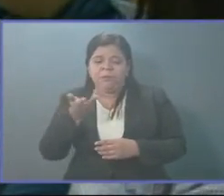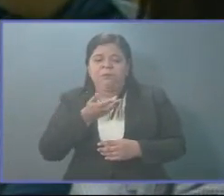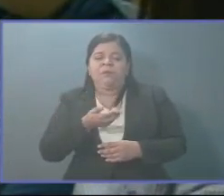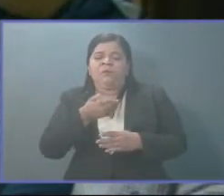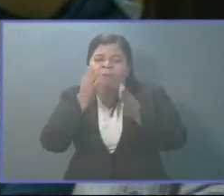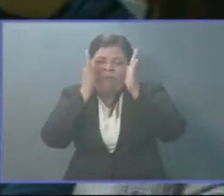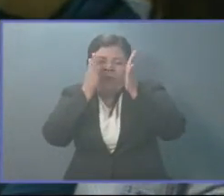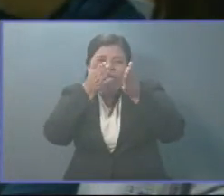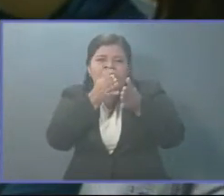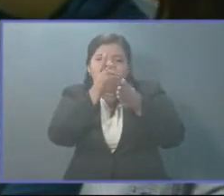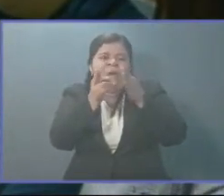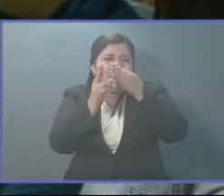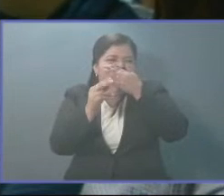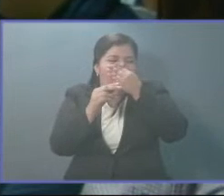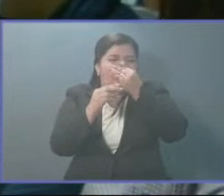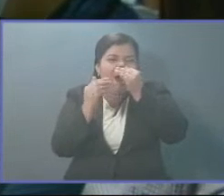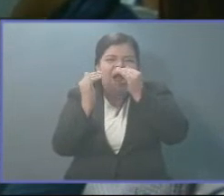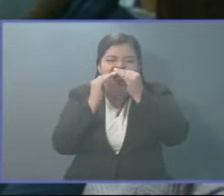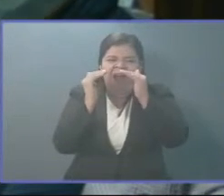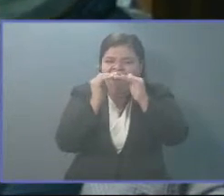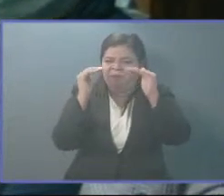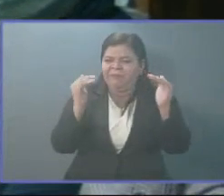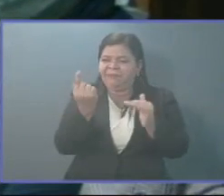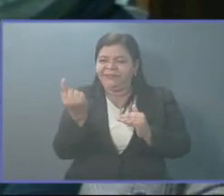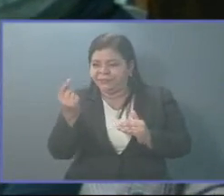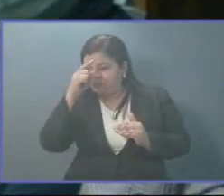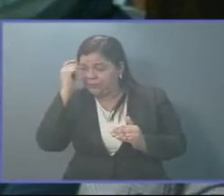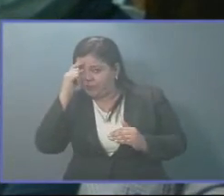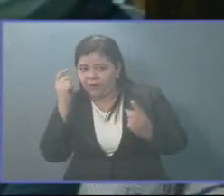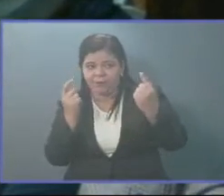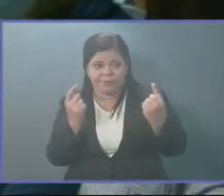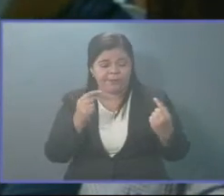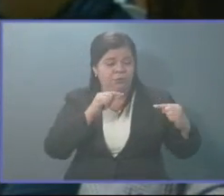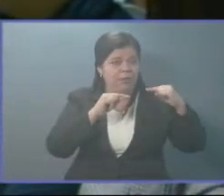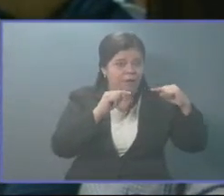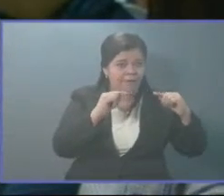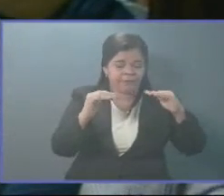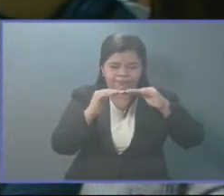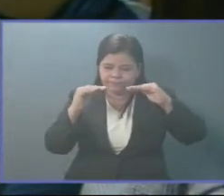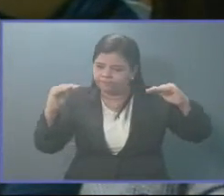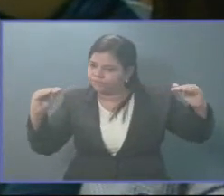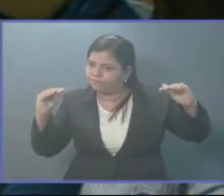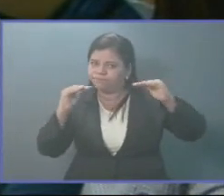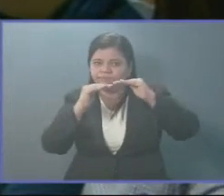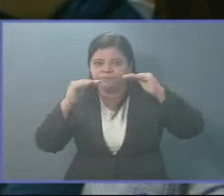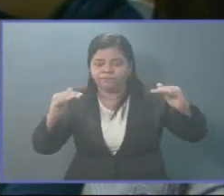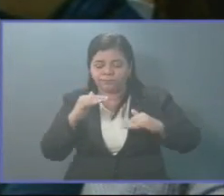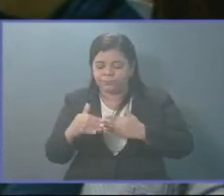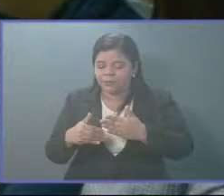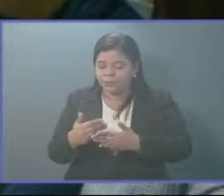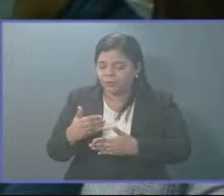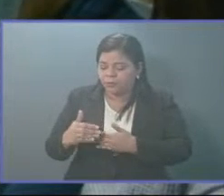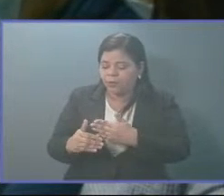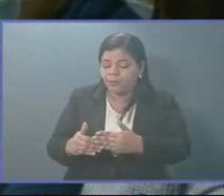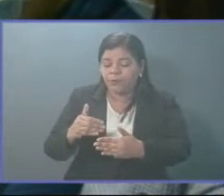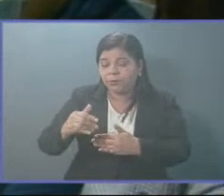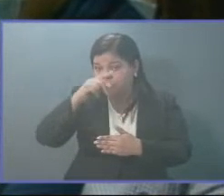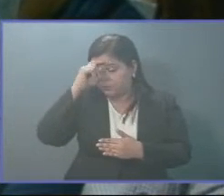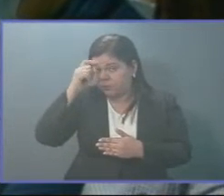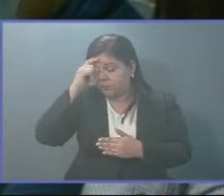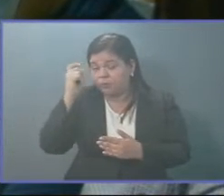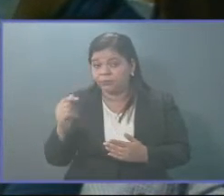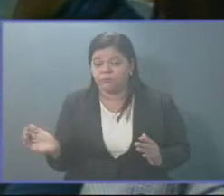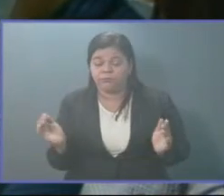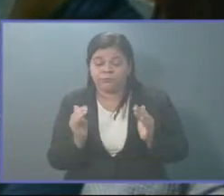¿verdad? El equilibrio entre empleadores y trabajadores en este proceso laboral y